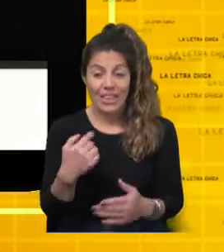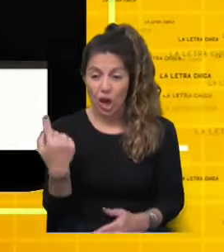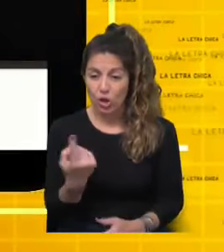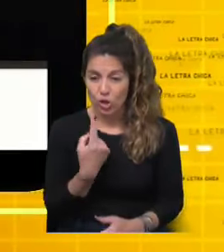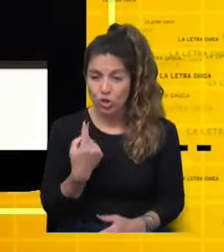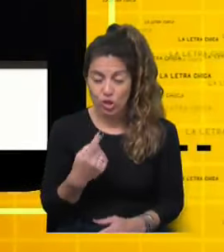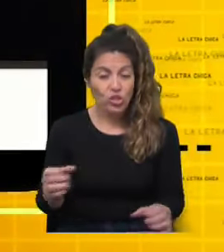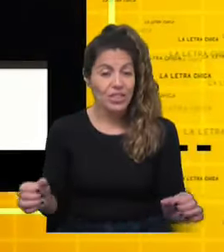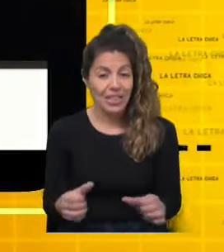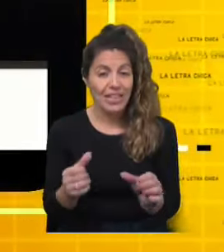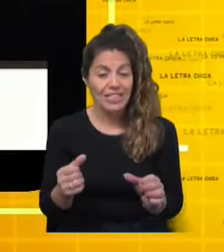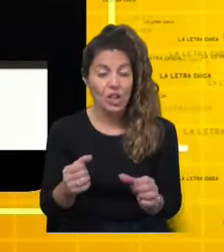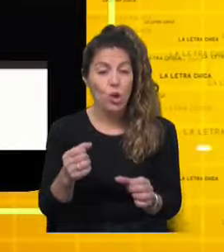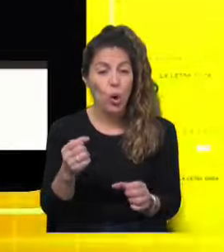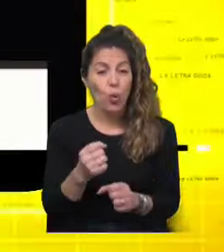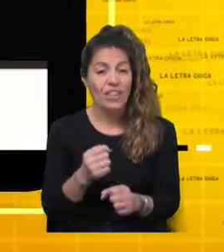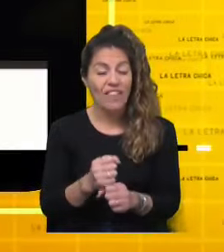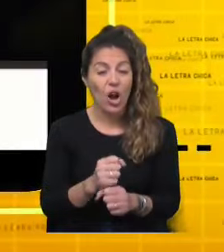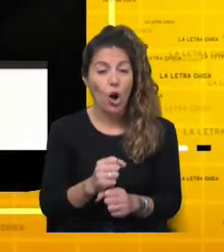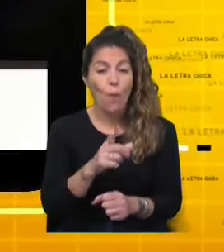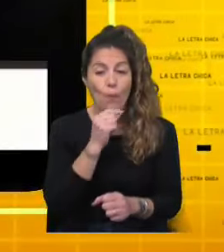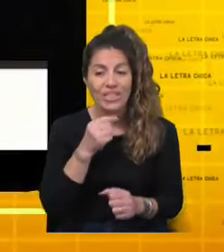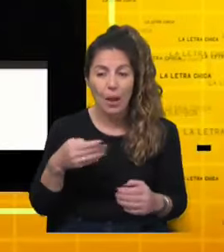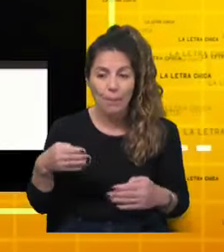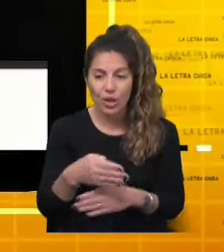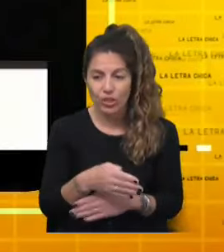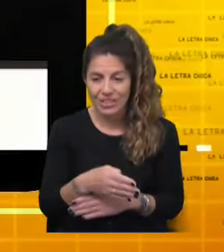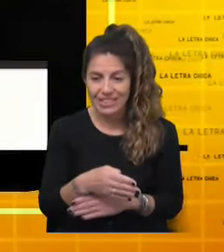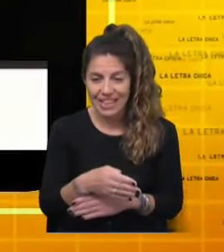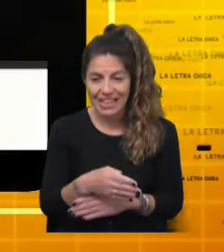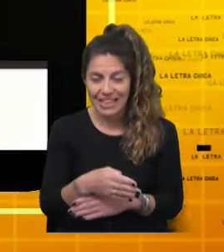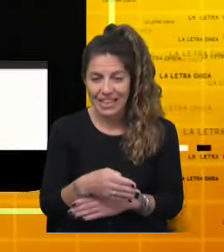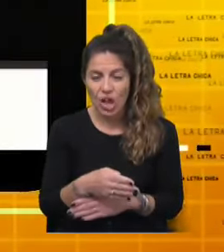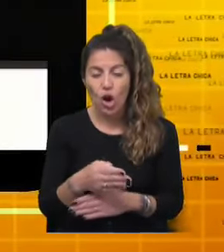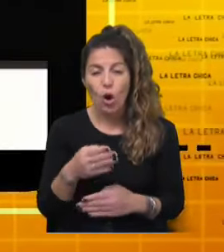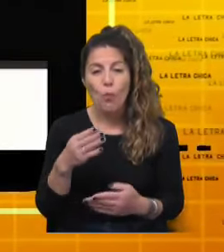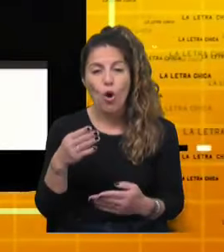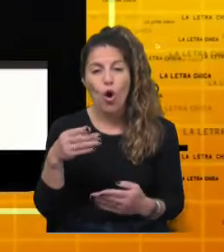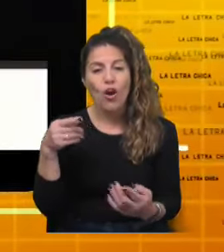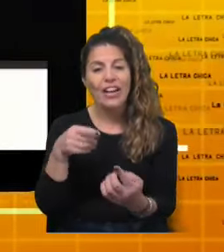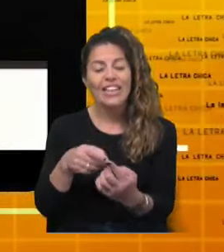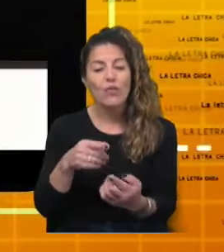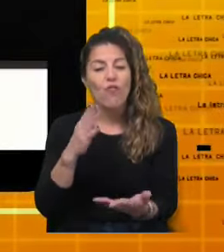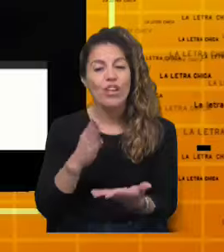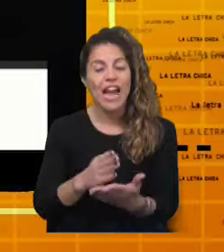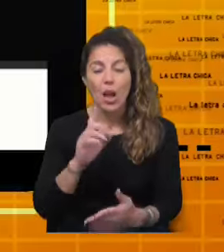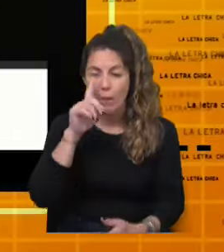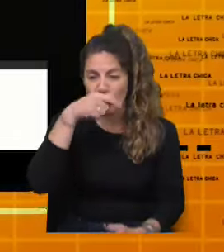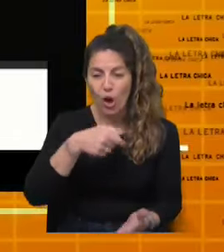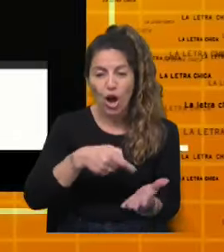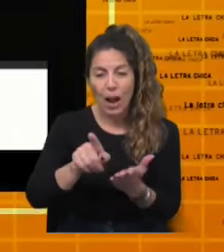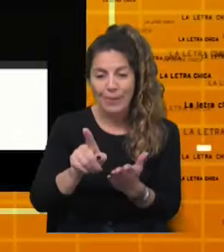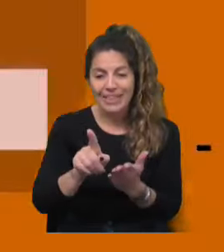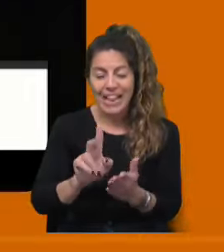está montando un operativo policial para interceptar el alijo que tiene como destino final Montevideo, la capital de la